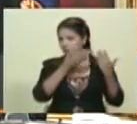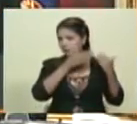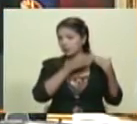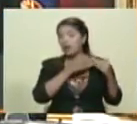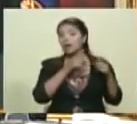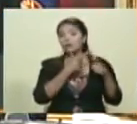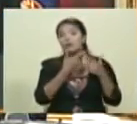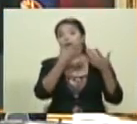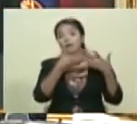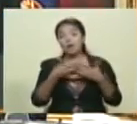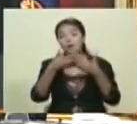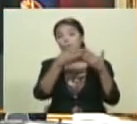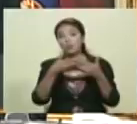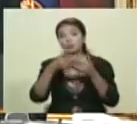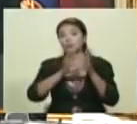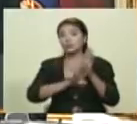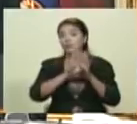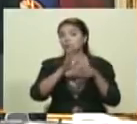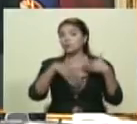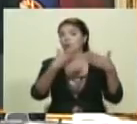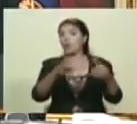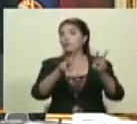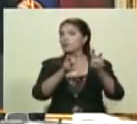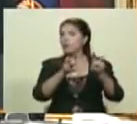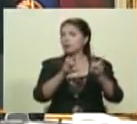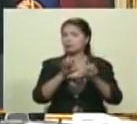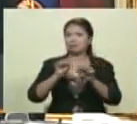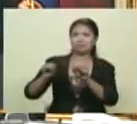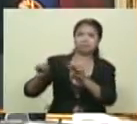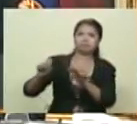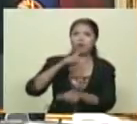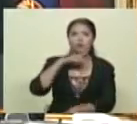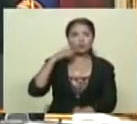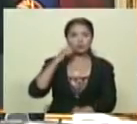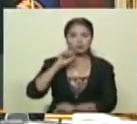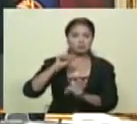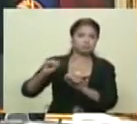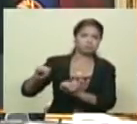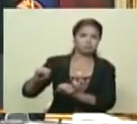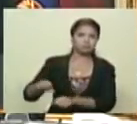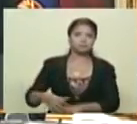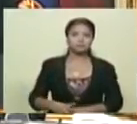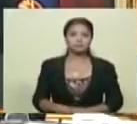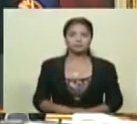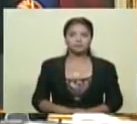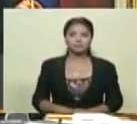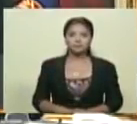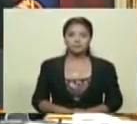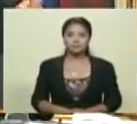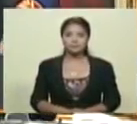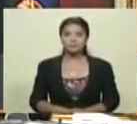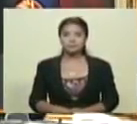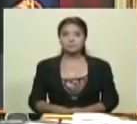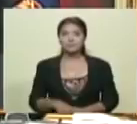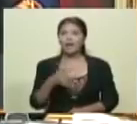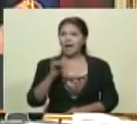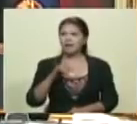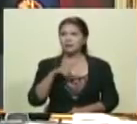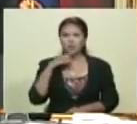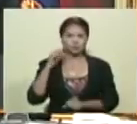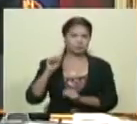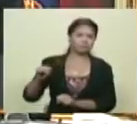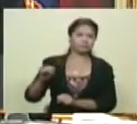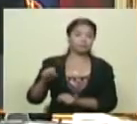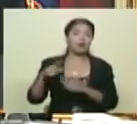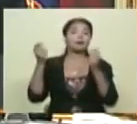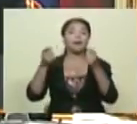Estados Unidos se ha desarrollado una nueva fobia, la rusofobia, la putinfobia. Hay una rusofobia, una campaña contra